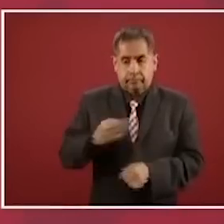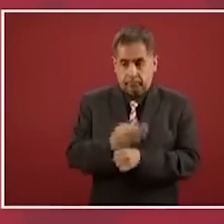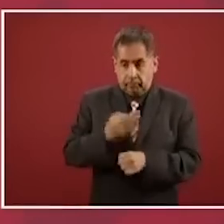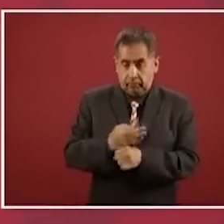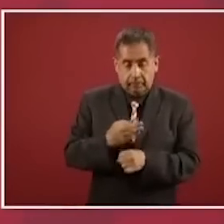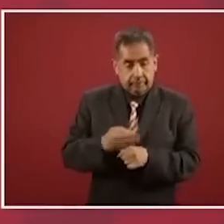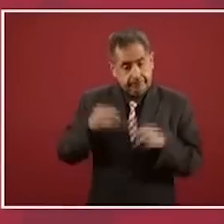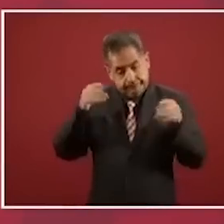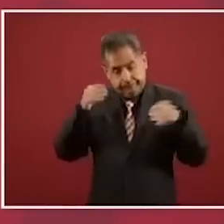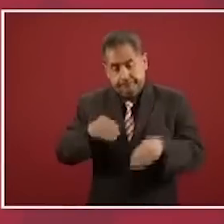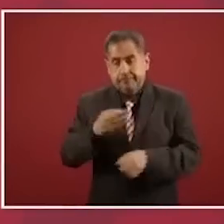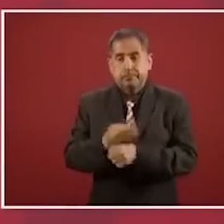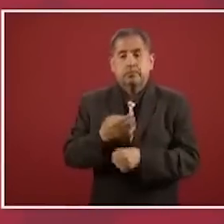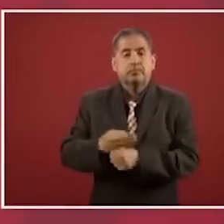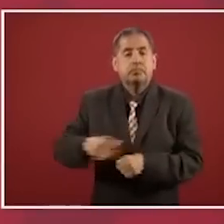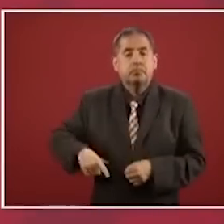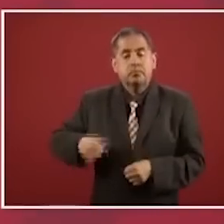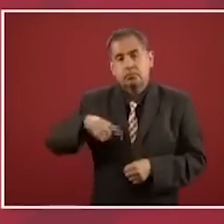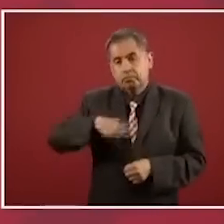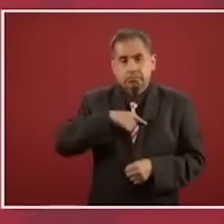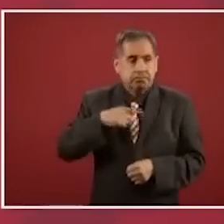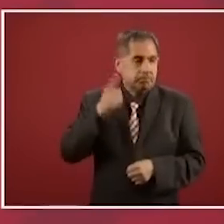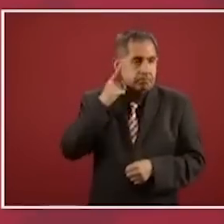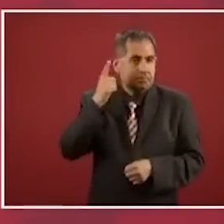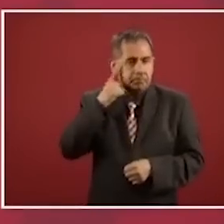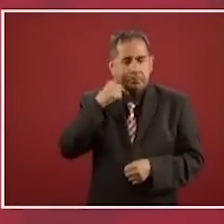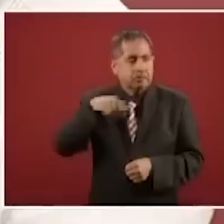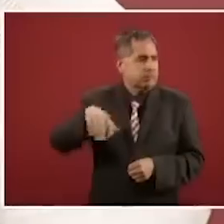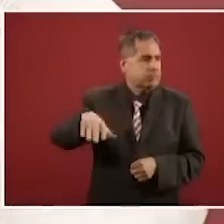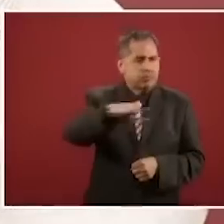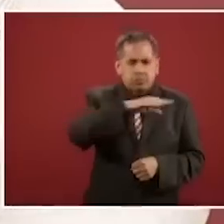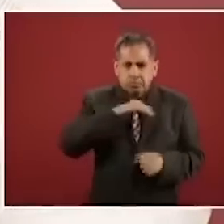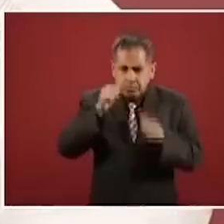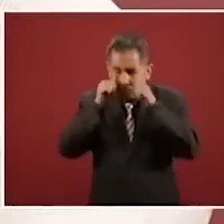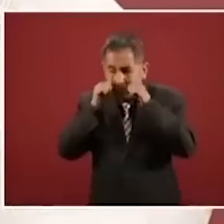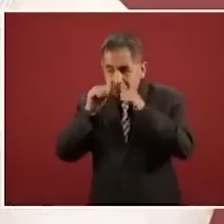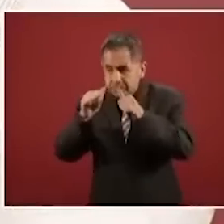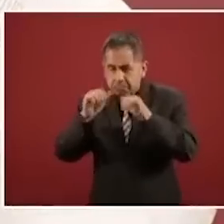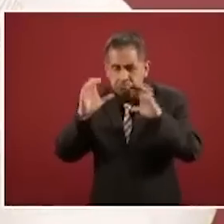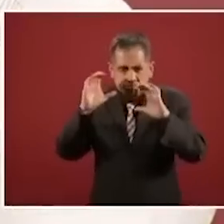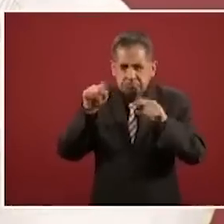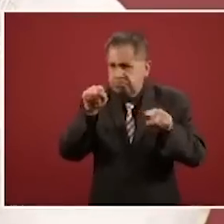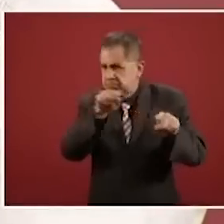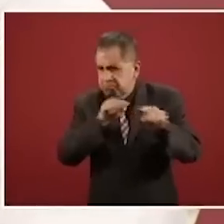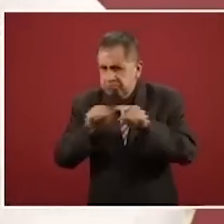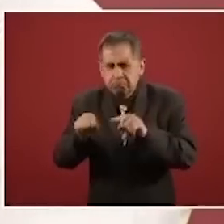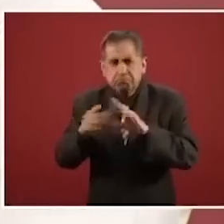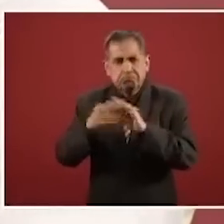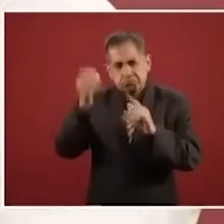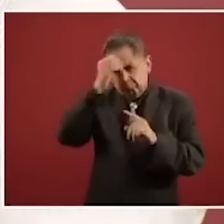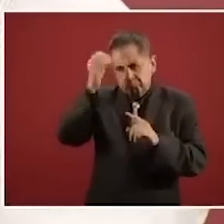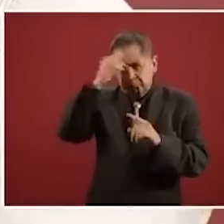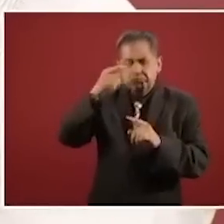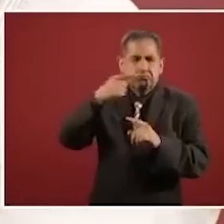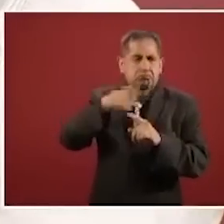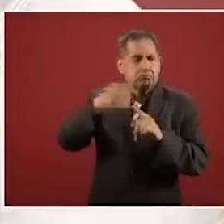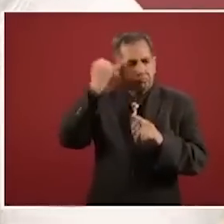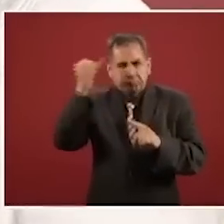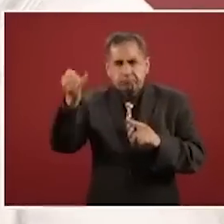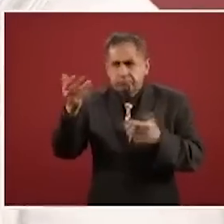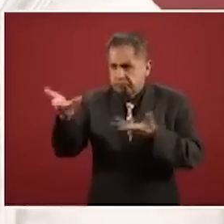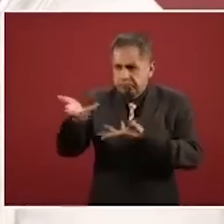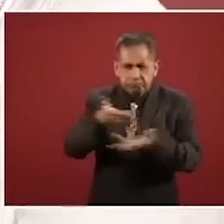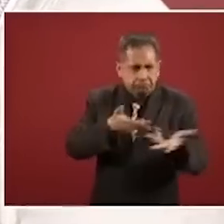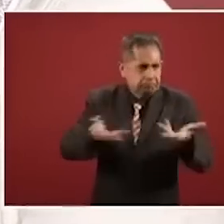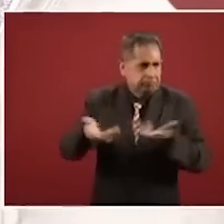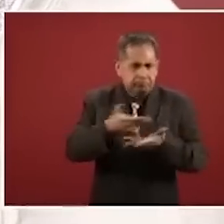proceso en particular, hemos escuchado todas las voces, todas las opiniones, todos los puntos de vista.